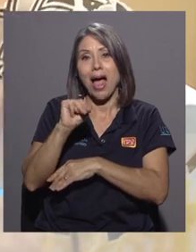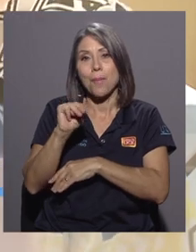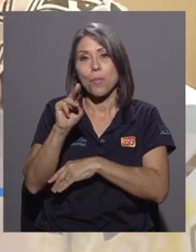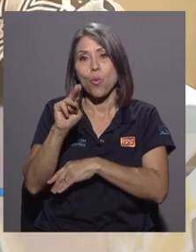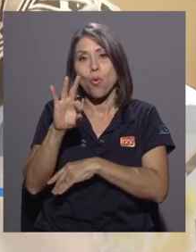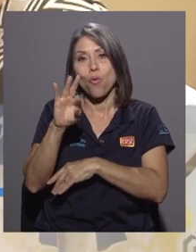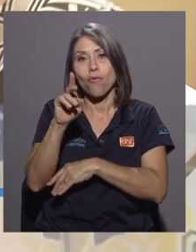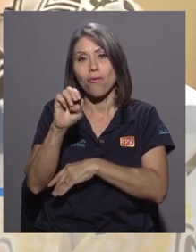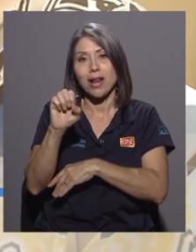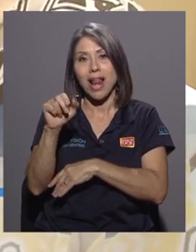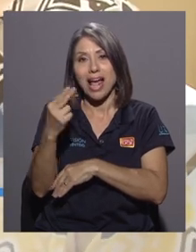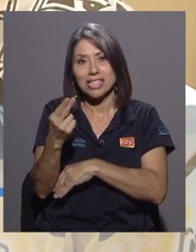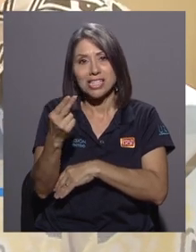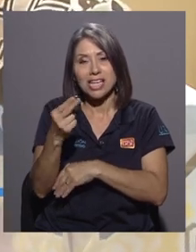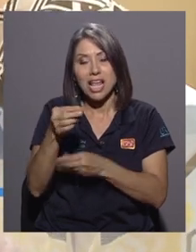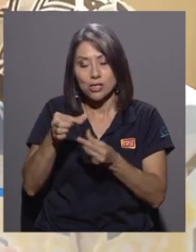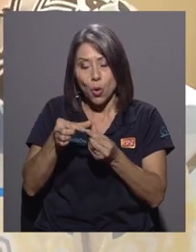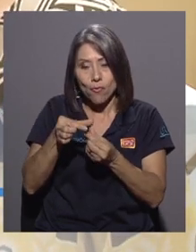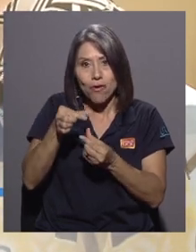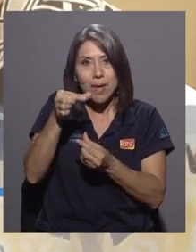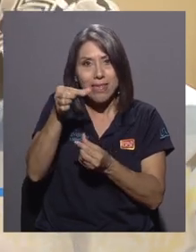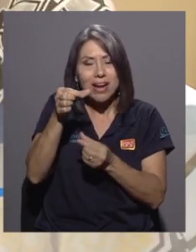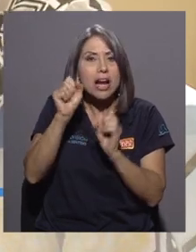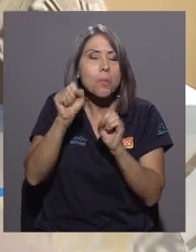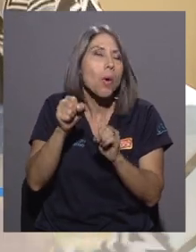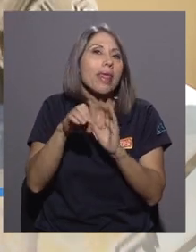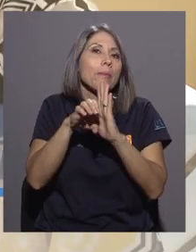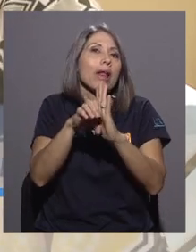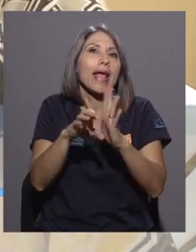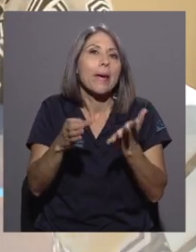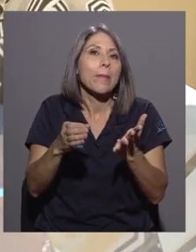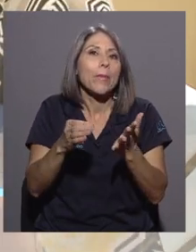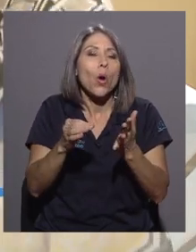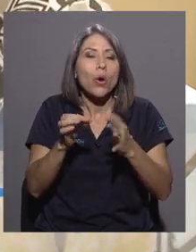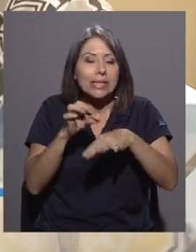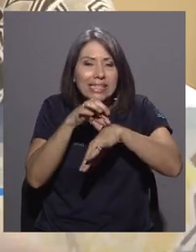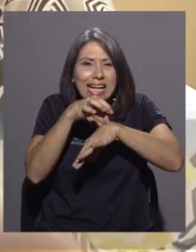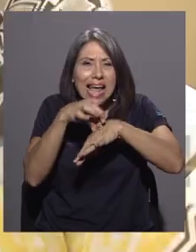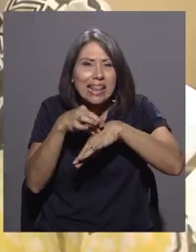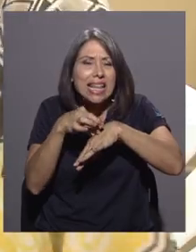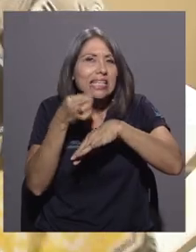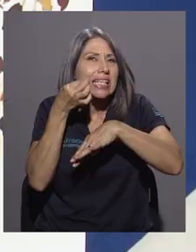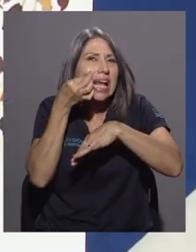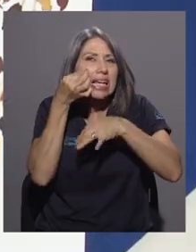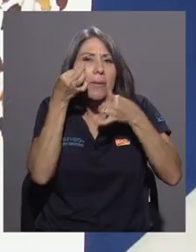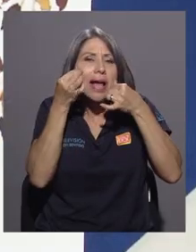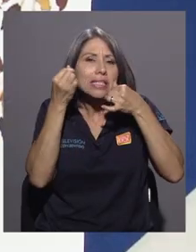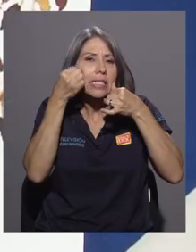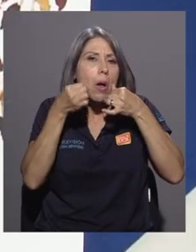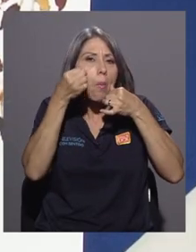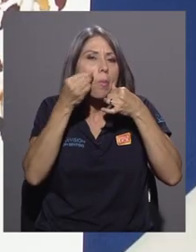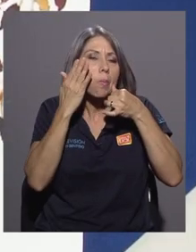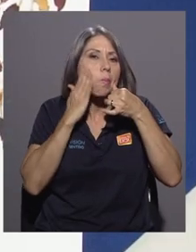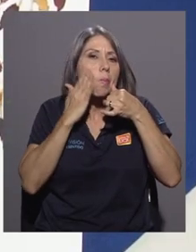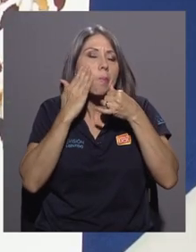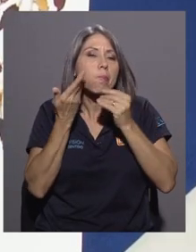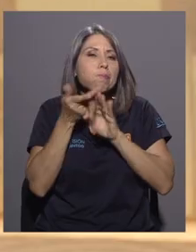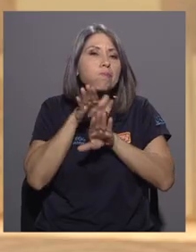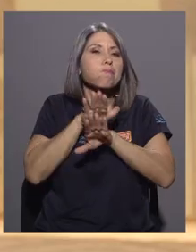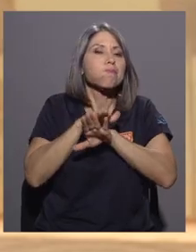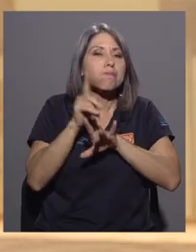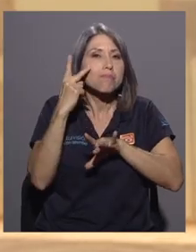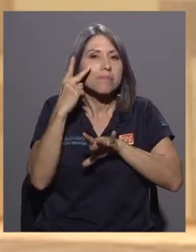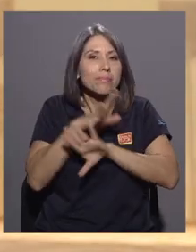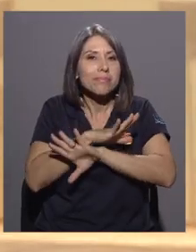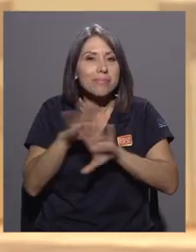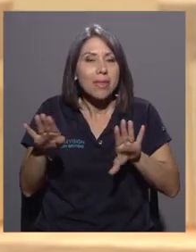que permite cubrir diferentes imperfecciones de la piel, por ejemplo cicatrices, acné, manchas y hasta tatuajes. La presentación